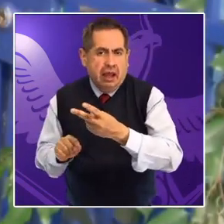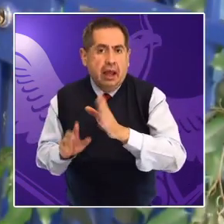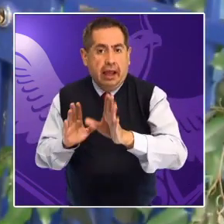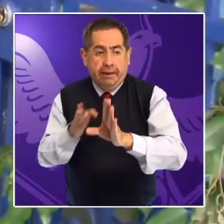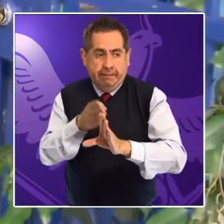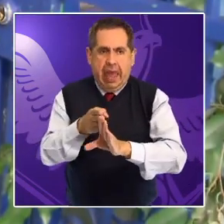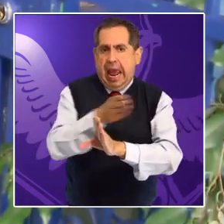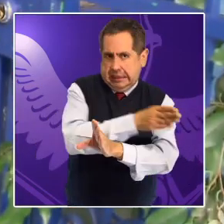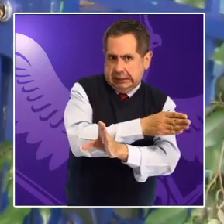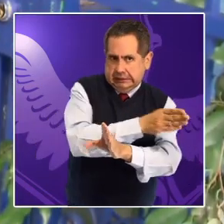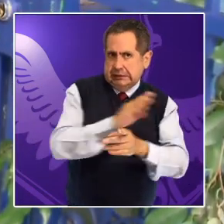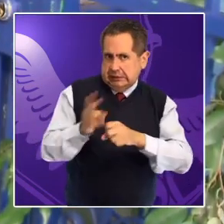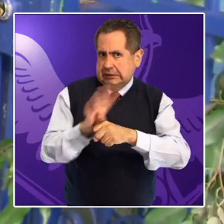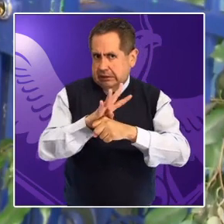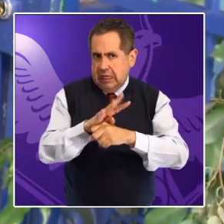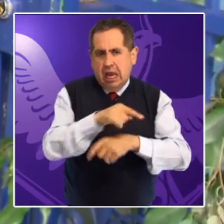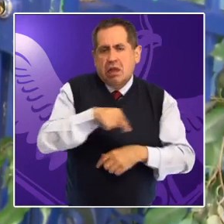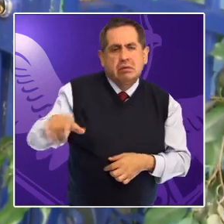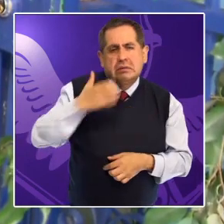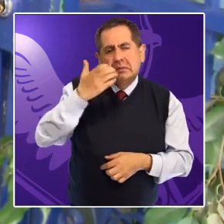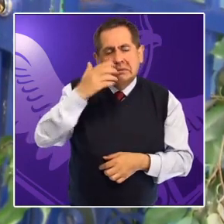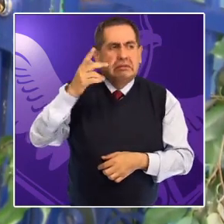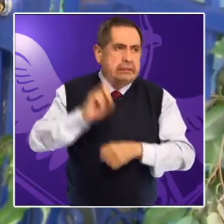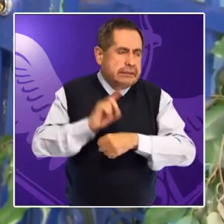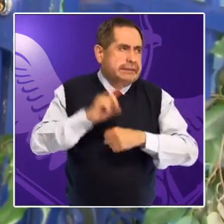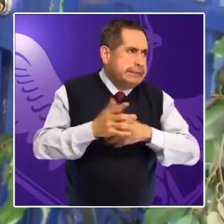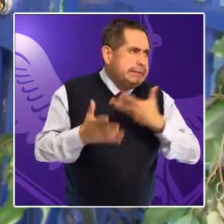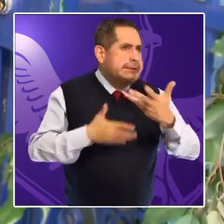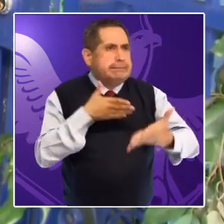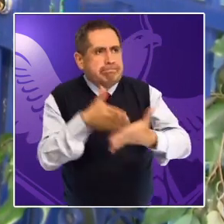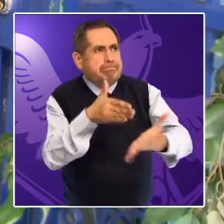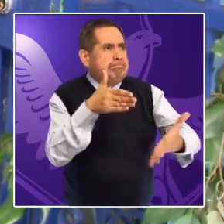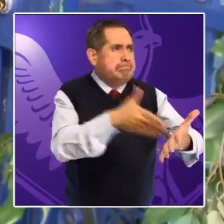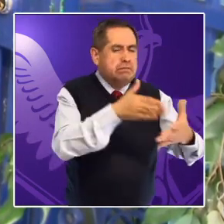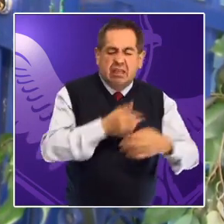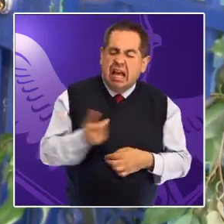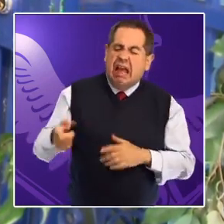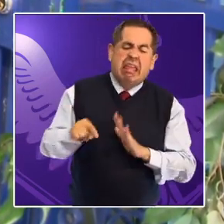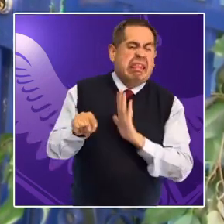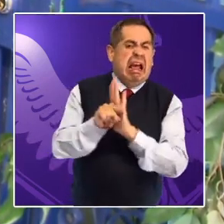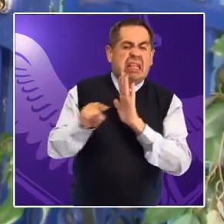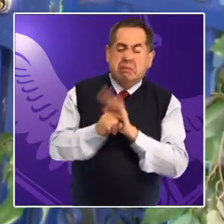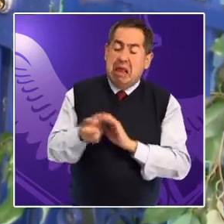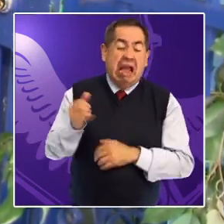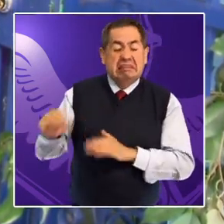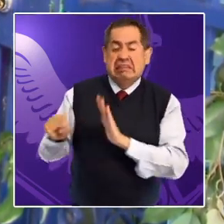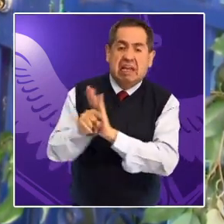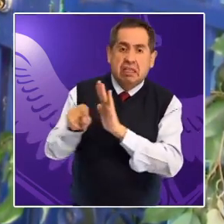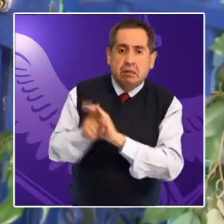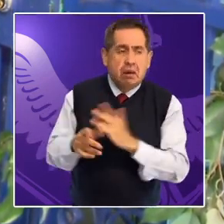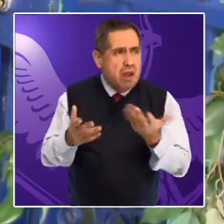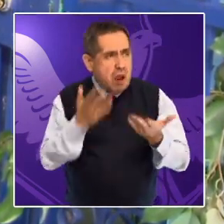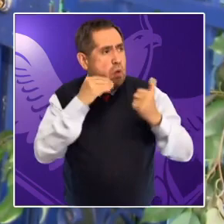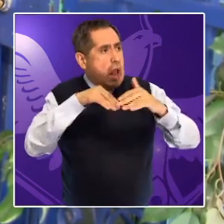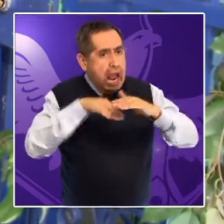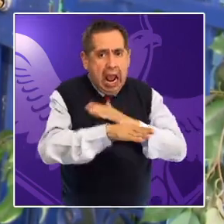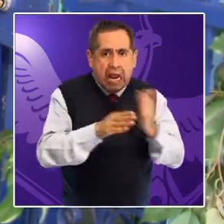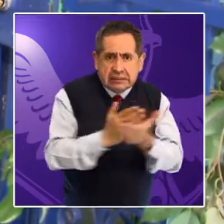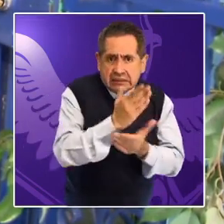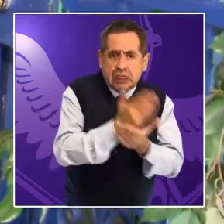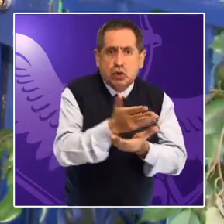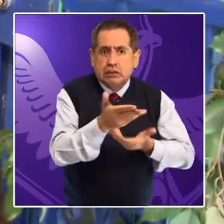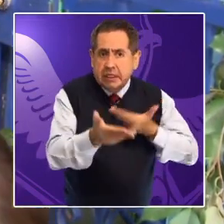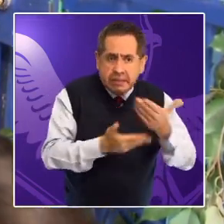que ya se enfrentaban a diario, que tenían que ver con la estigmatización, que tenían que ver con la falta de acceso a los bienes, a los